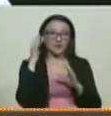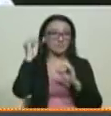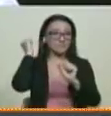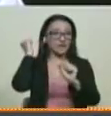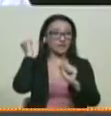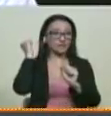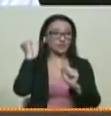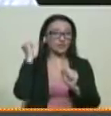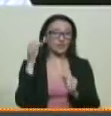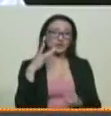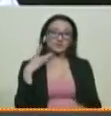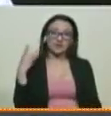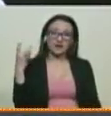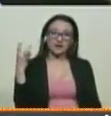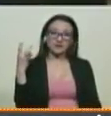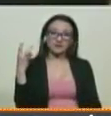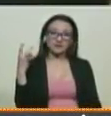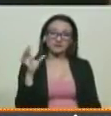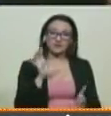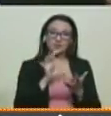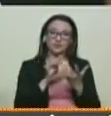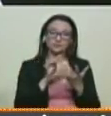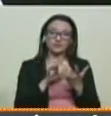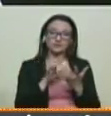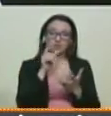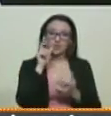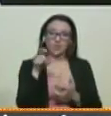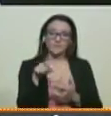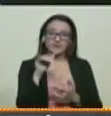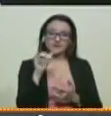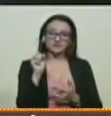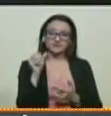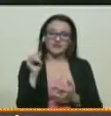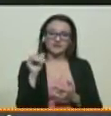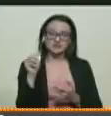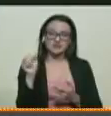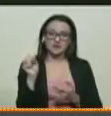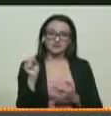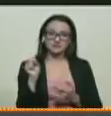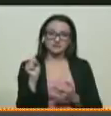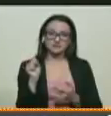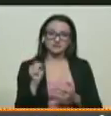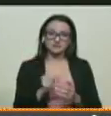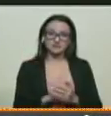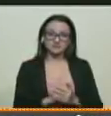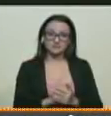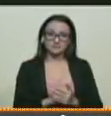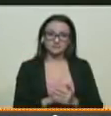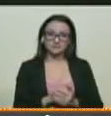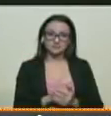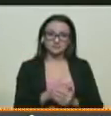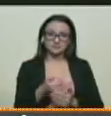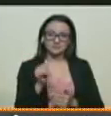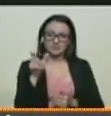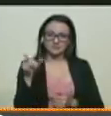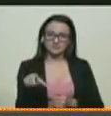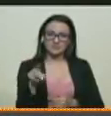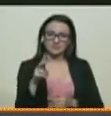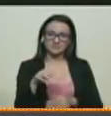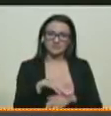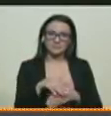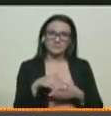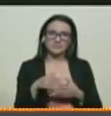en la República Italiana, el compañero Isaías Rodríguez. También se encuentra Óscar Sotillo,